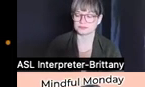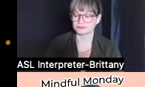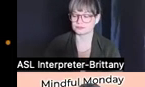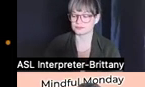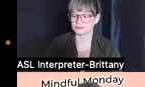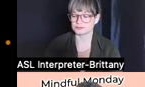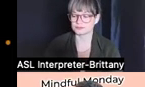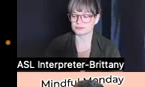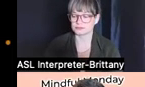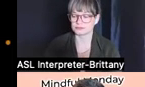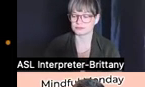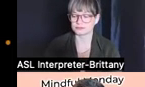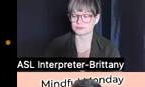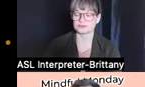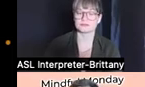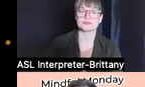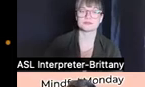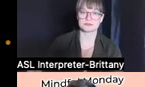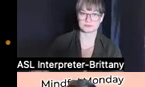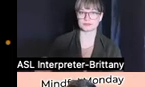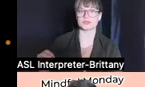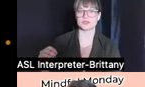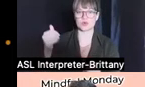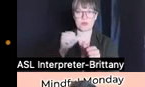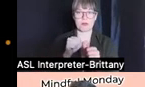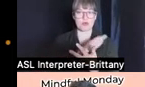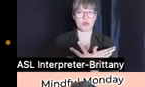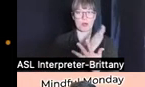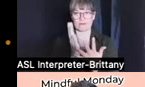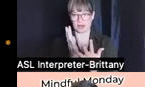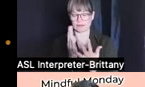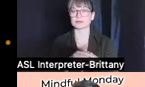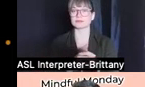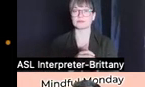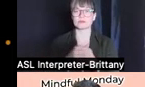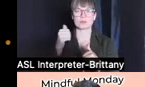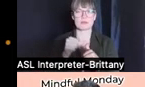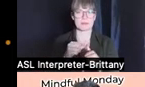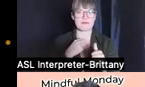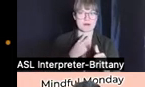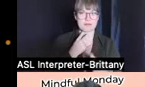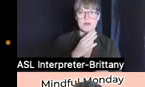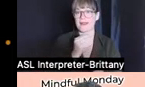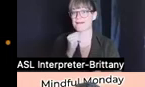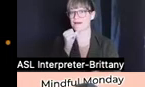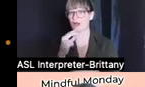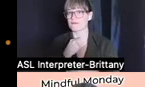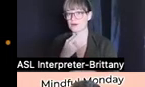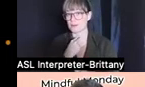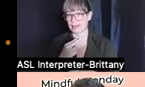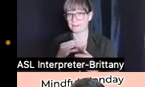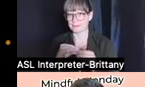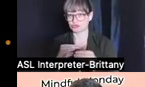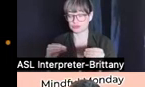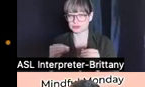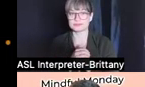5, pero les recordaré aquí. Observando mensajes verbales y no verbales, y los vamos a repasar de